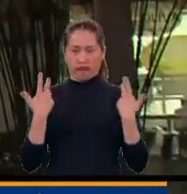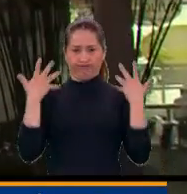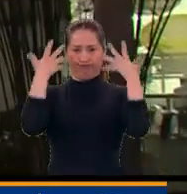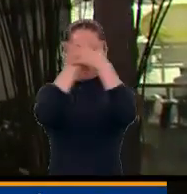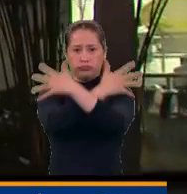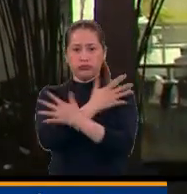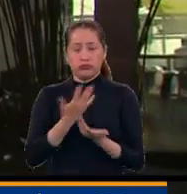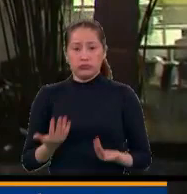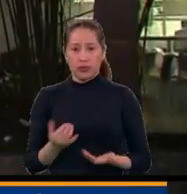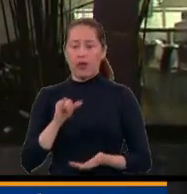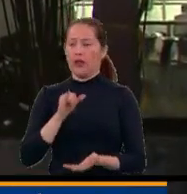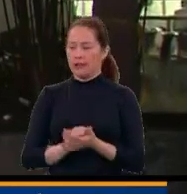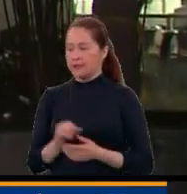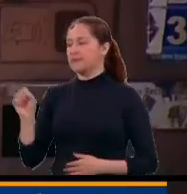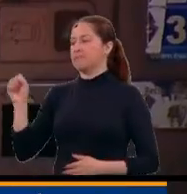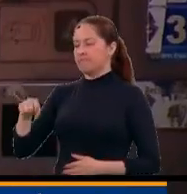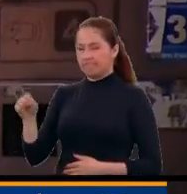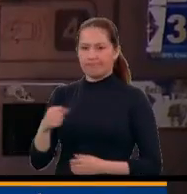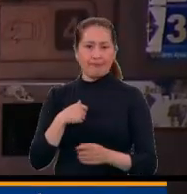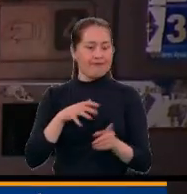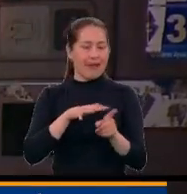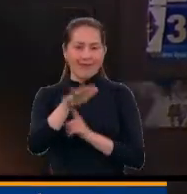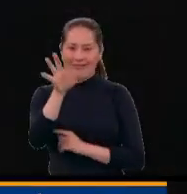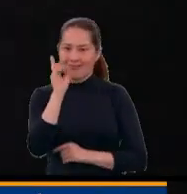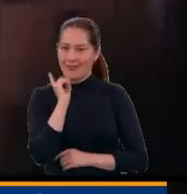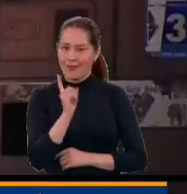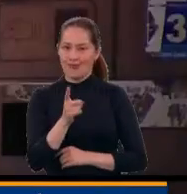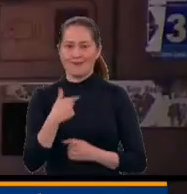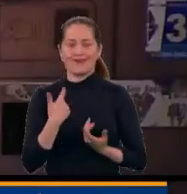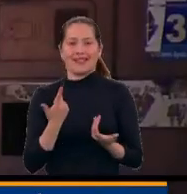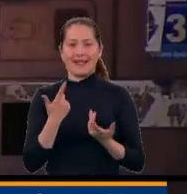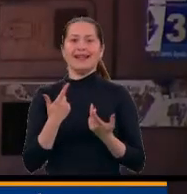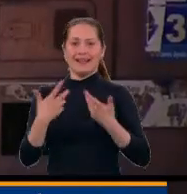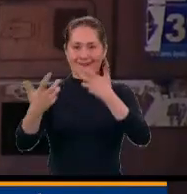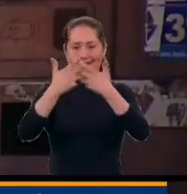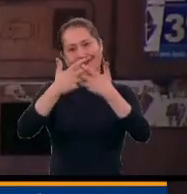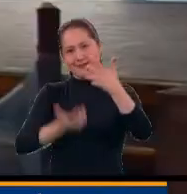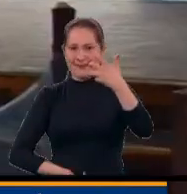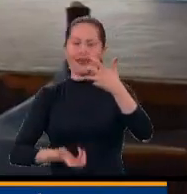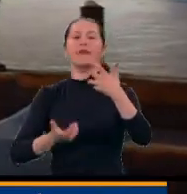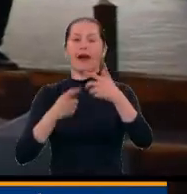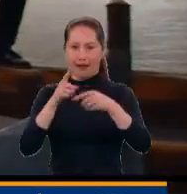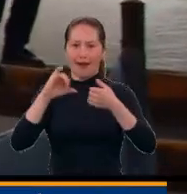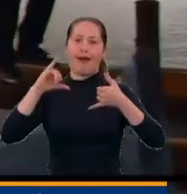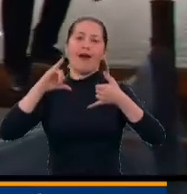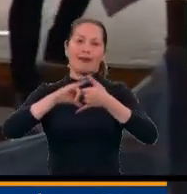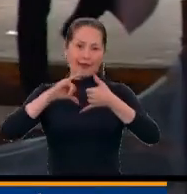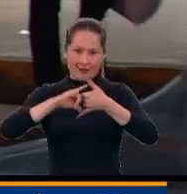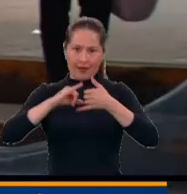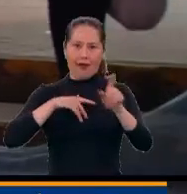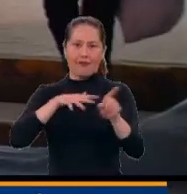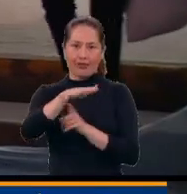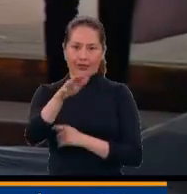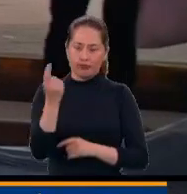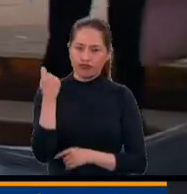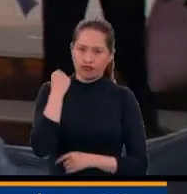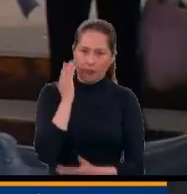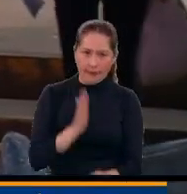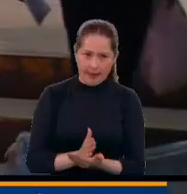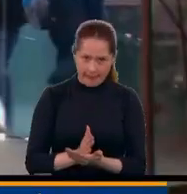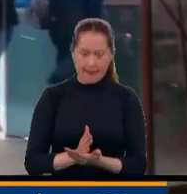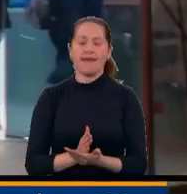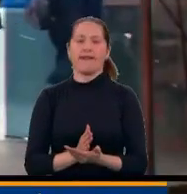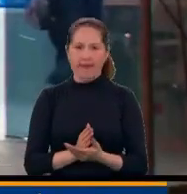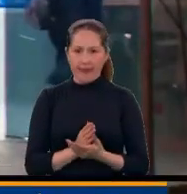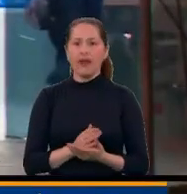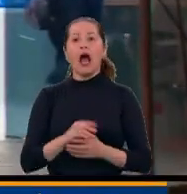citas y exámenes médicos, el que más se ha visto afectado con el ataque cibernético que sufrió la entidad en las últimas horas. Otros